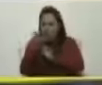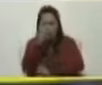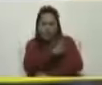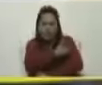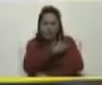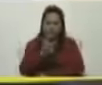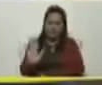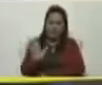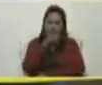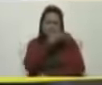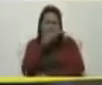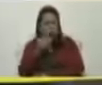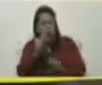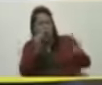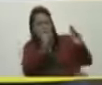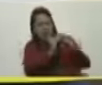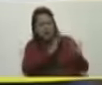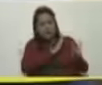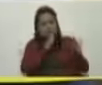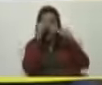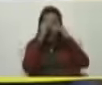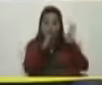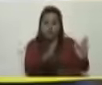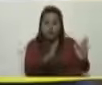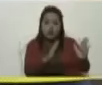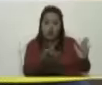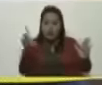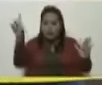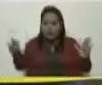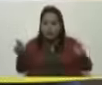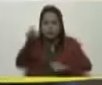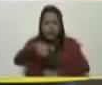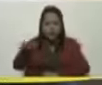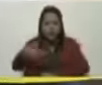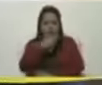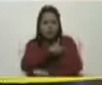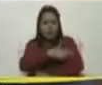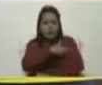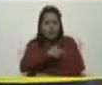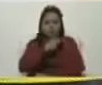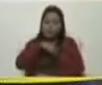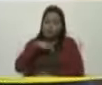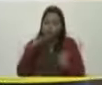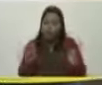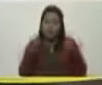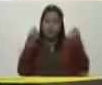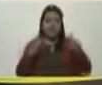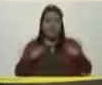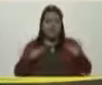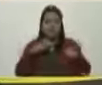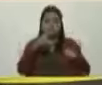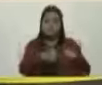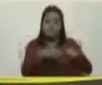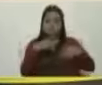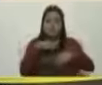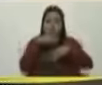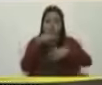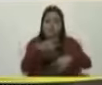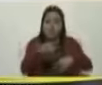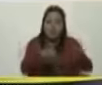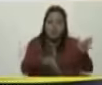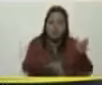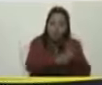y permite descongestionar el hospital, y hemos logrado salvar muchísimas vidas. Sería interesante eso llevarlo al resto de los